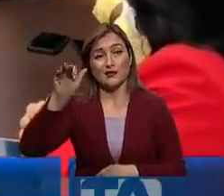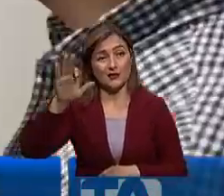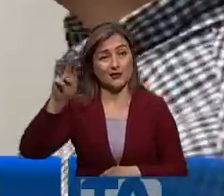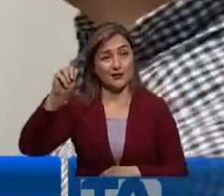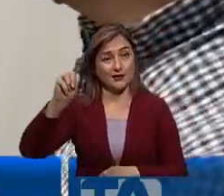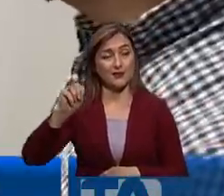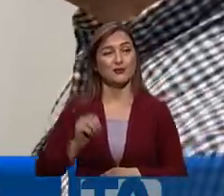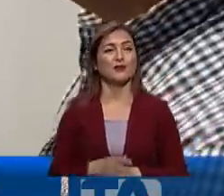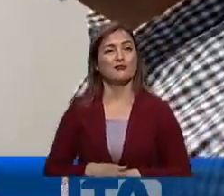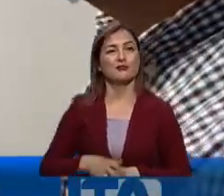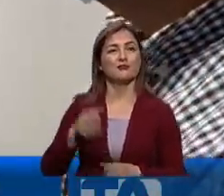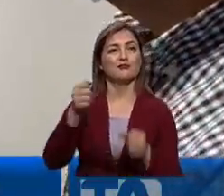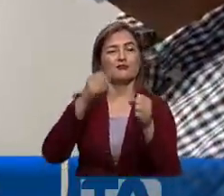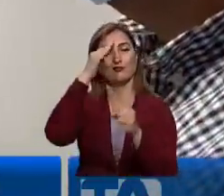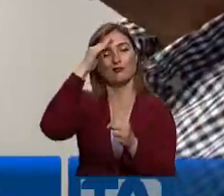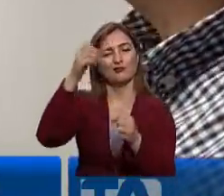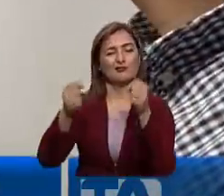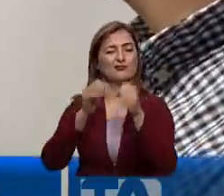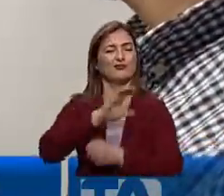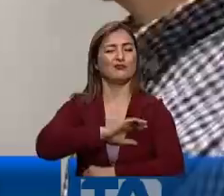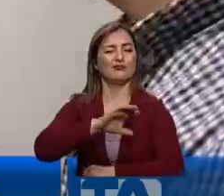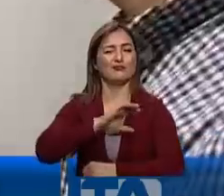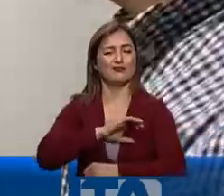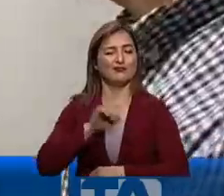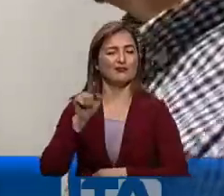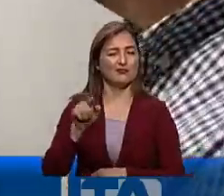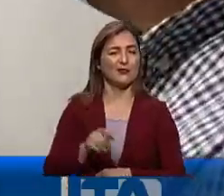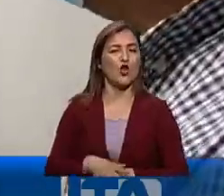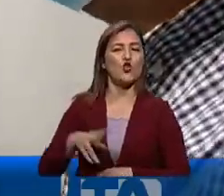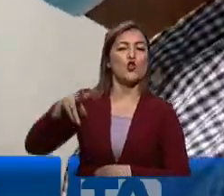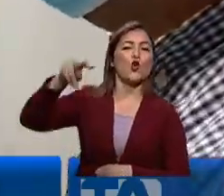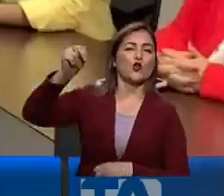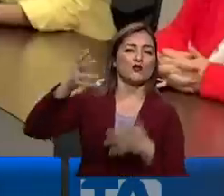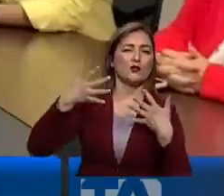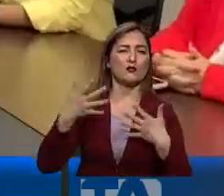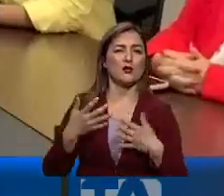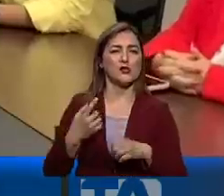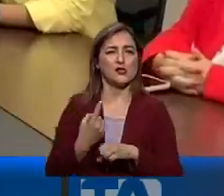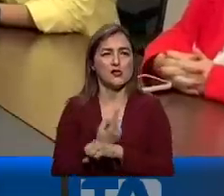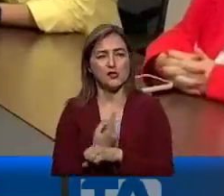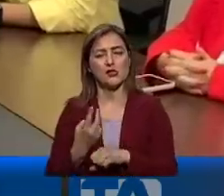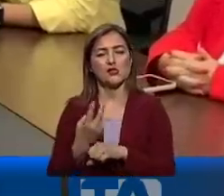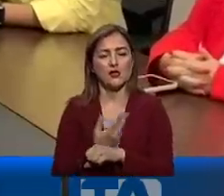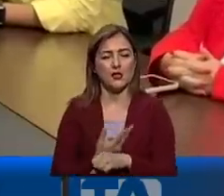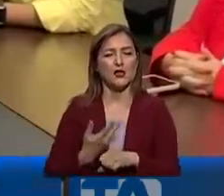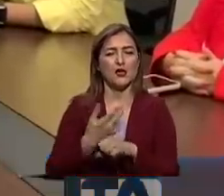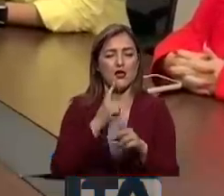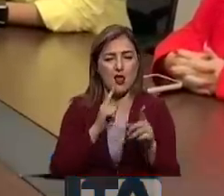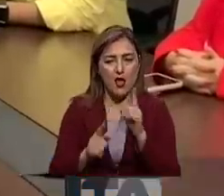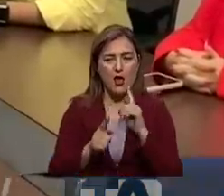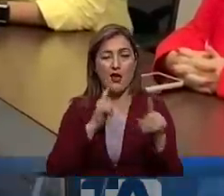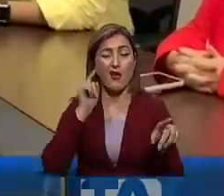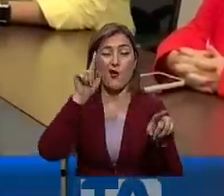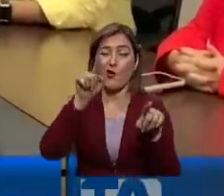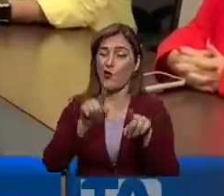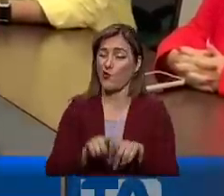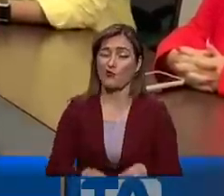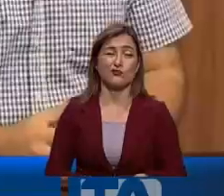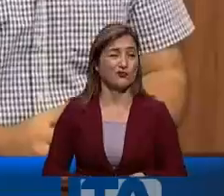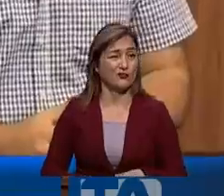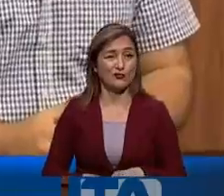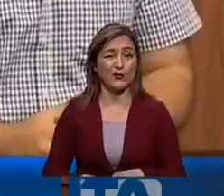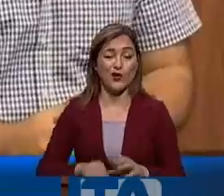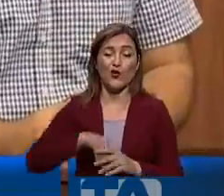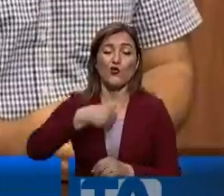al norte de la ciudad. Sin embargo, y tras varias horas de diálogo, no hubo acuerdos. A la salida, el presidente